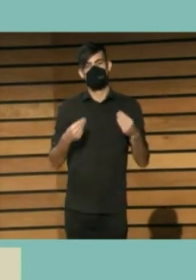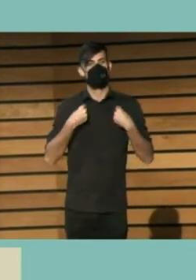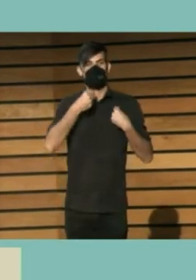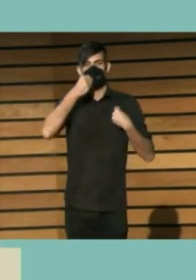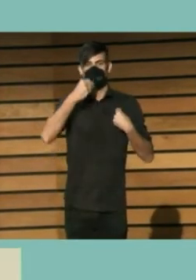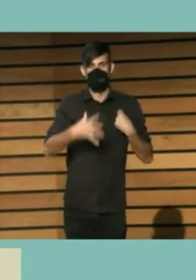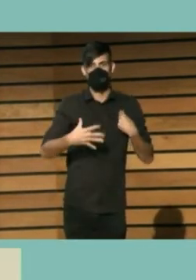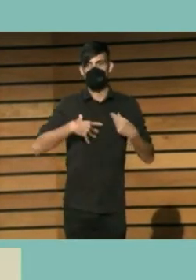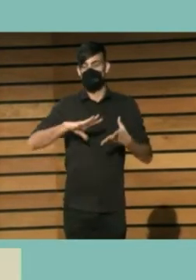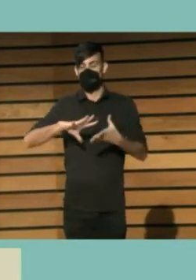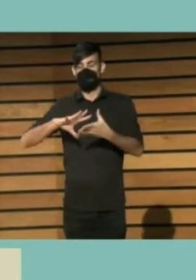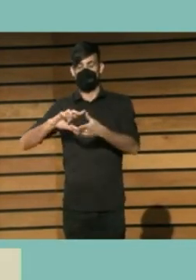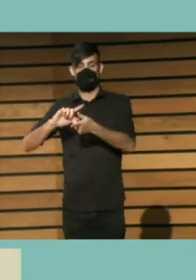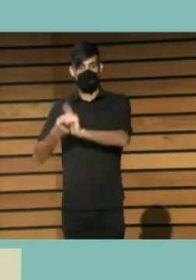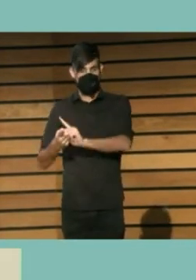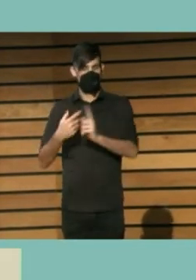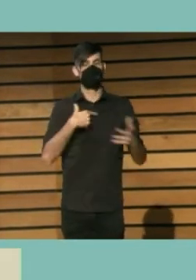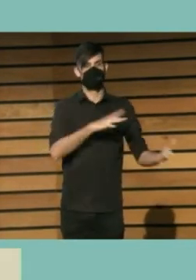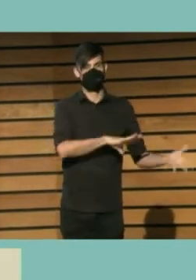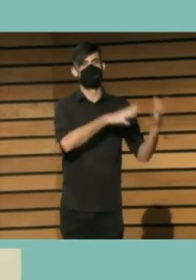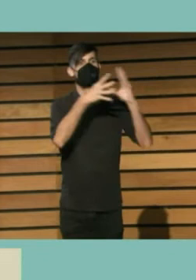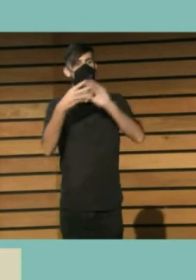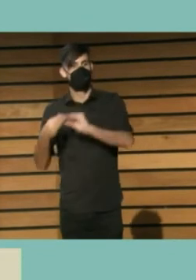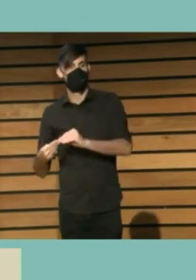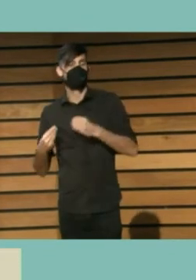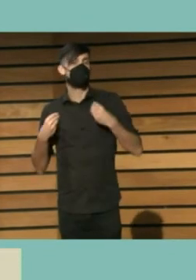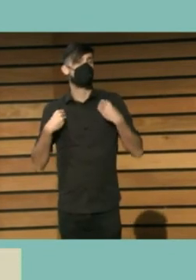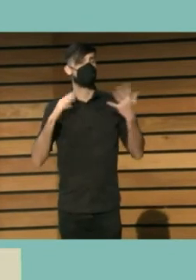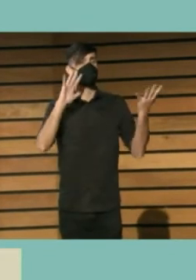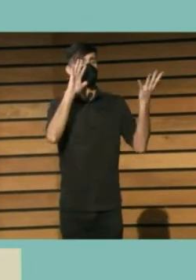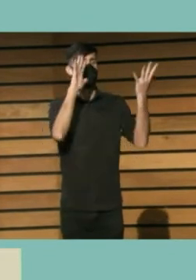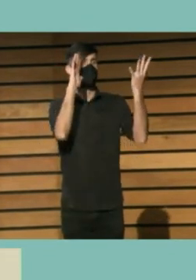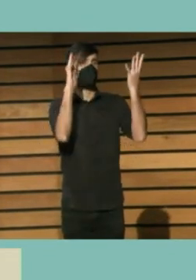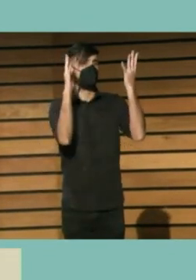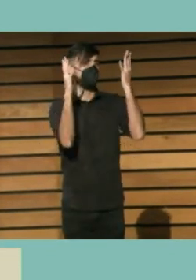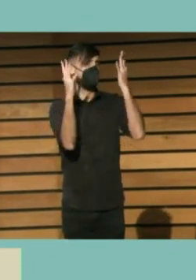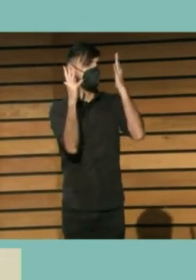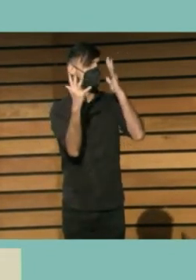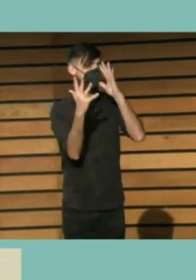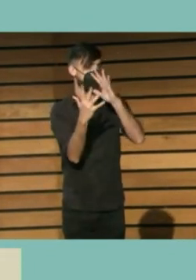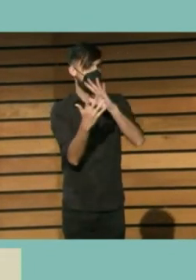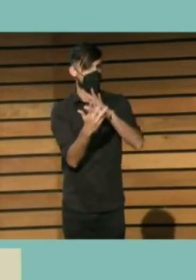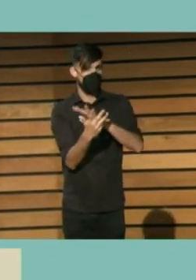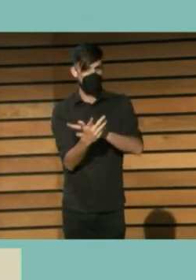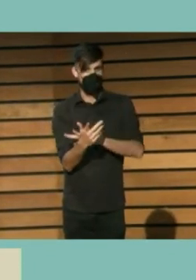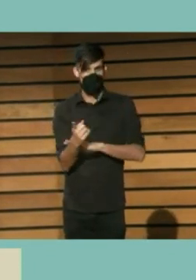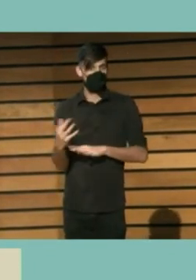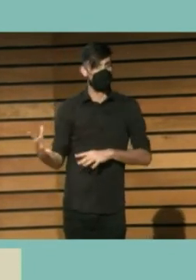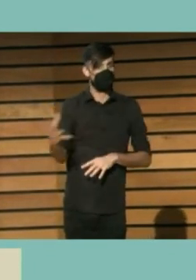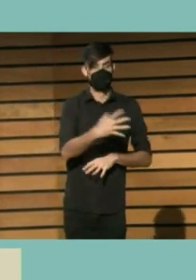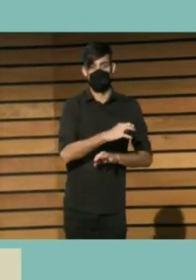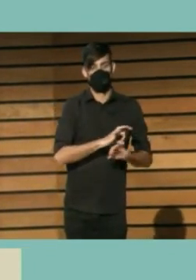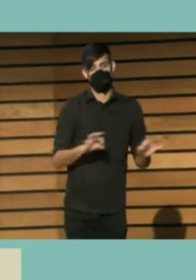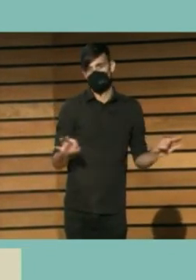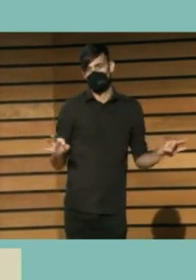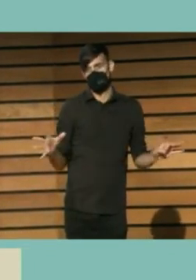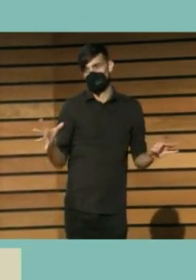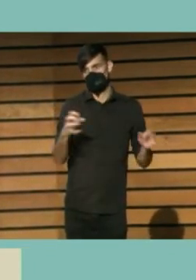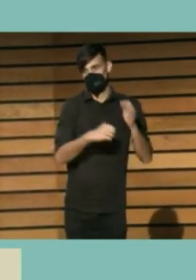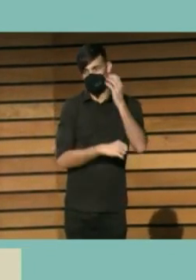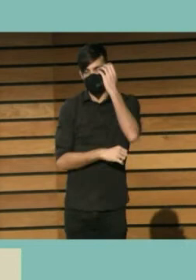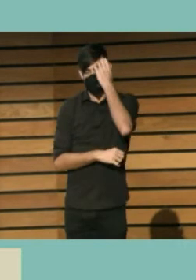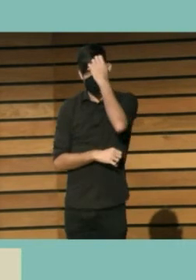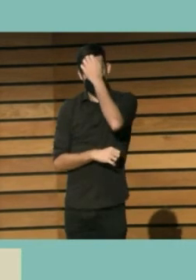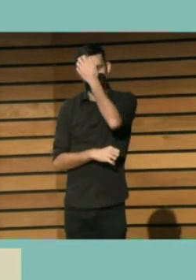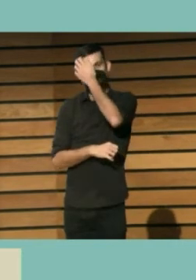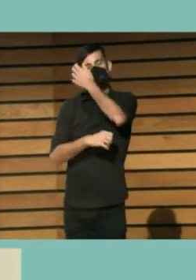al cambio constante que caracteriza nuestro mundo. Esto es absolutamente para todo en nuestras vidas. En el